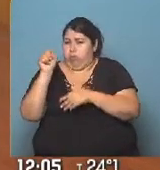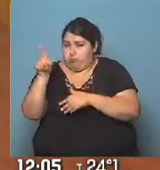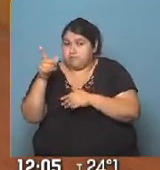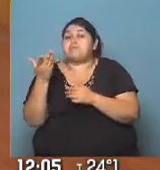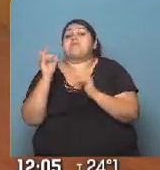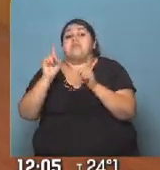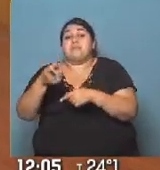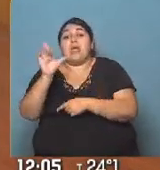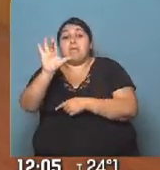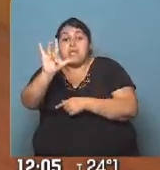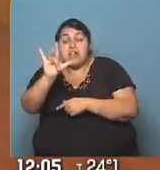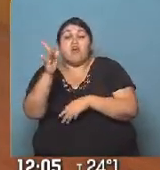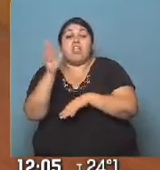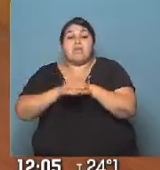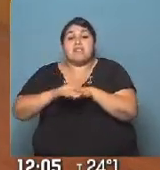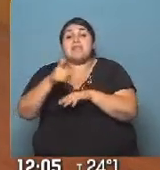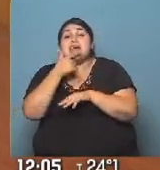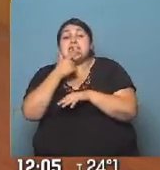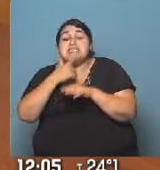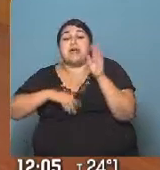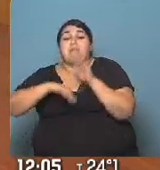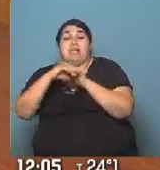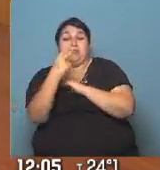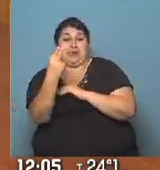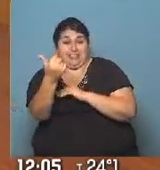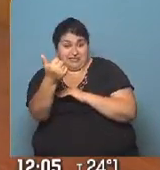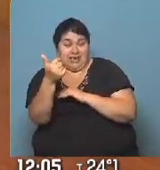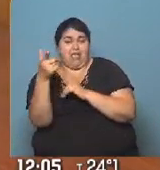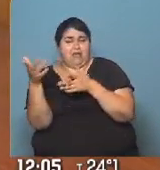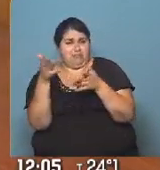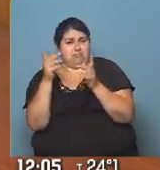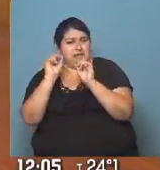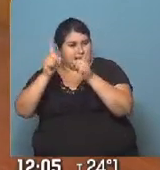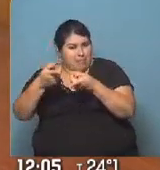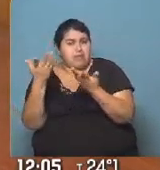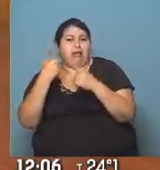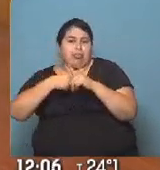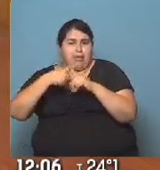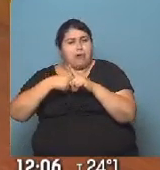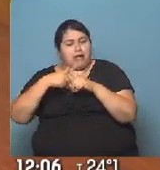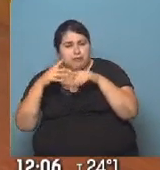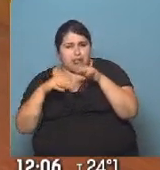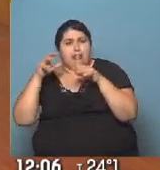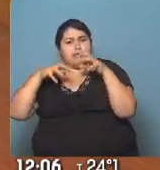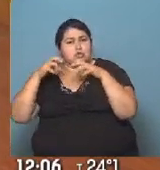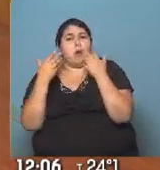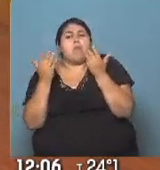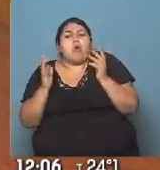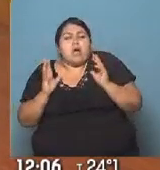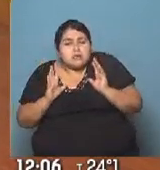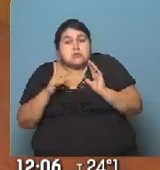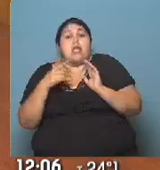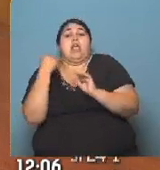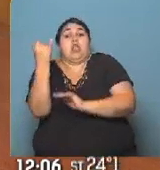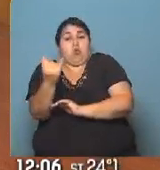miércoles, 17 la mínima, 26 grados la temperatura máxima, aumentos temporarios de nubosidad y vuelve la inestabilidad con algunas precipitaciones posiblemente a partir del jueves